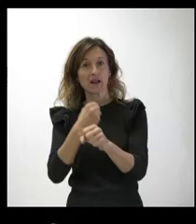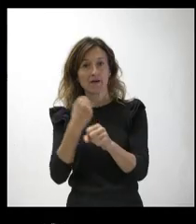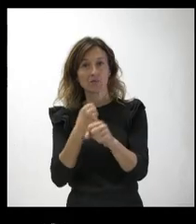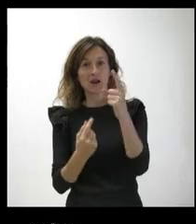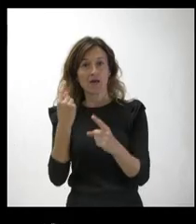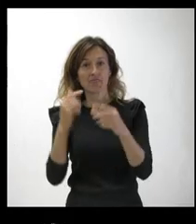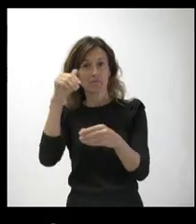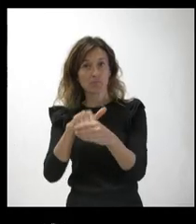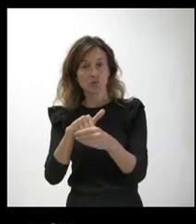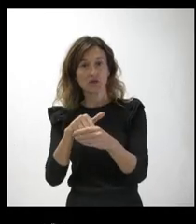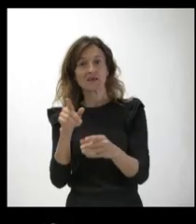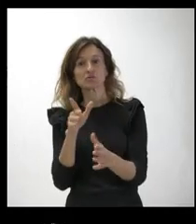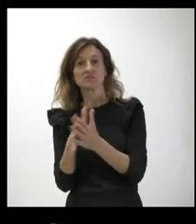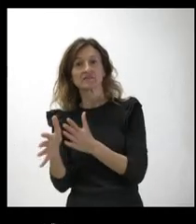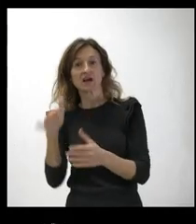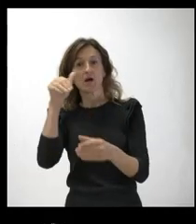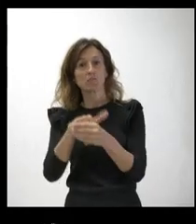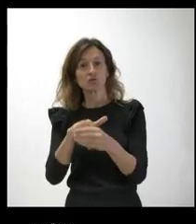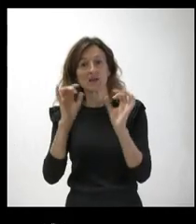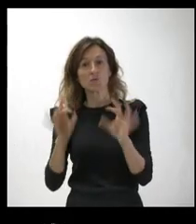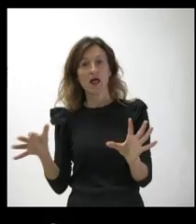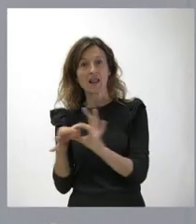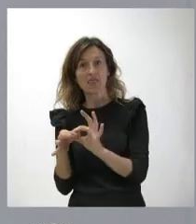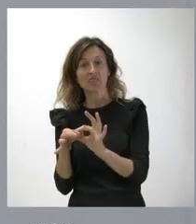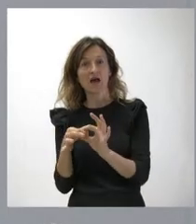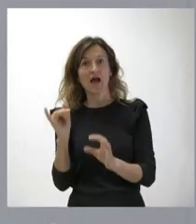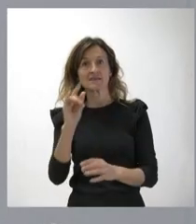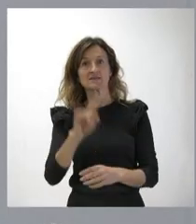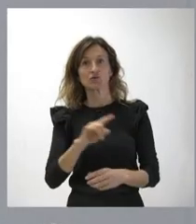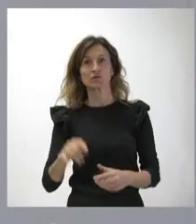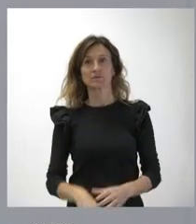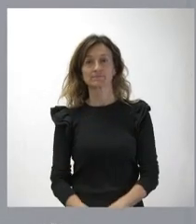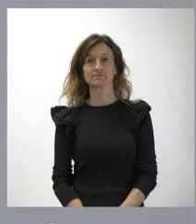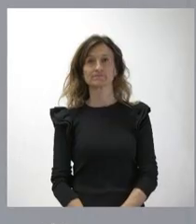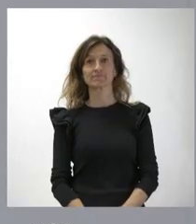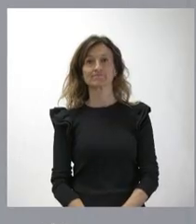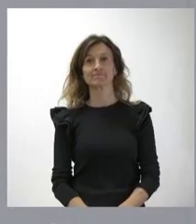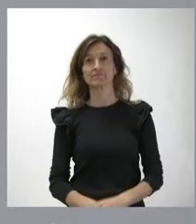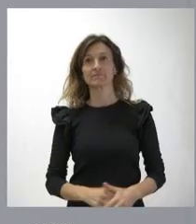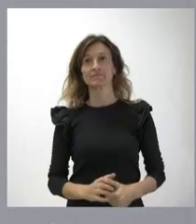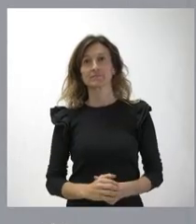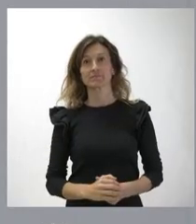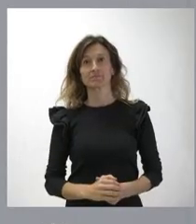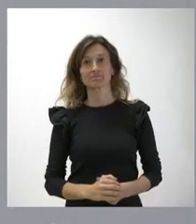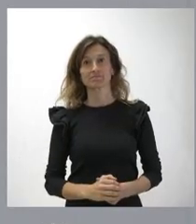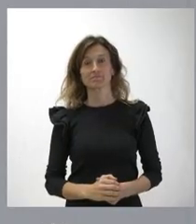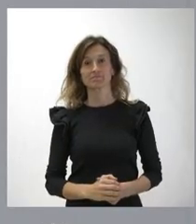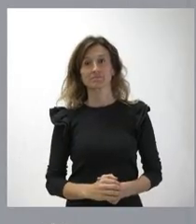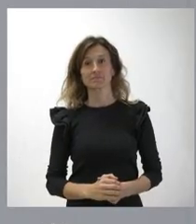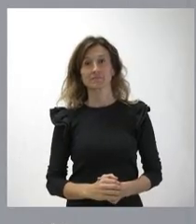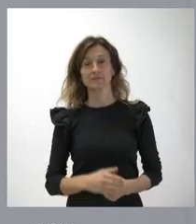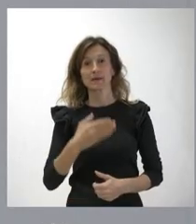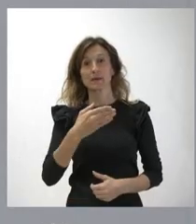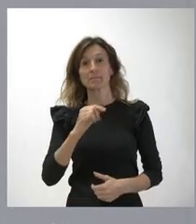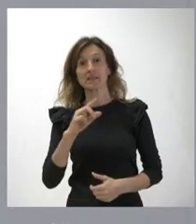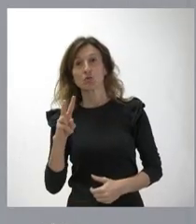si Entonces eso supone una alianza votar eh igual pues parece que ni bildu